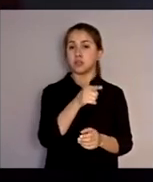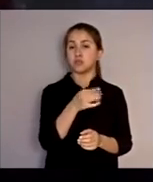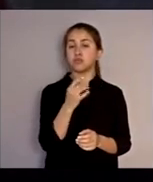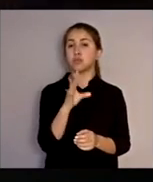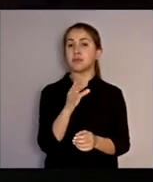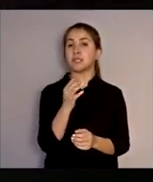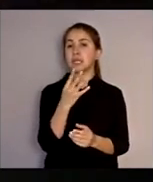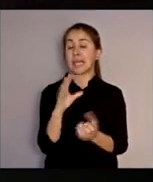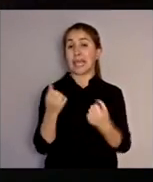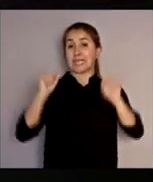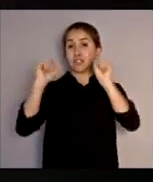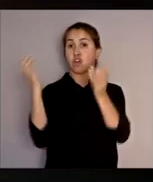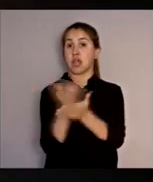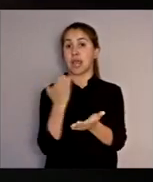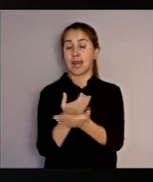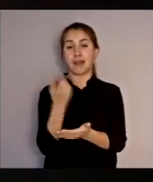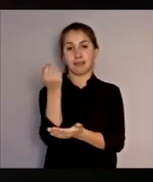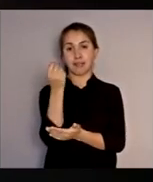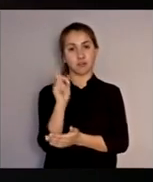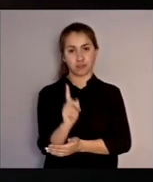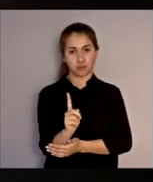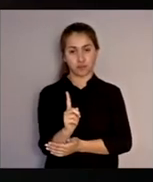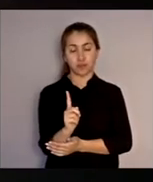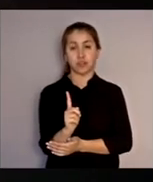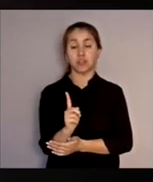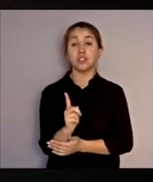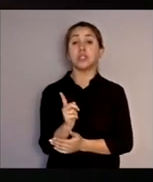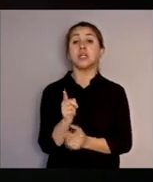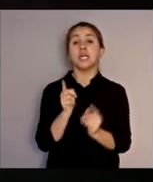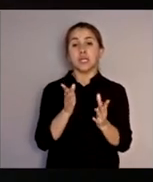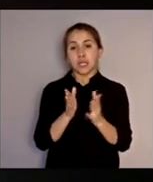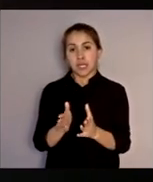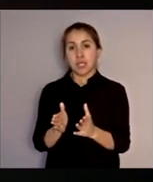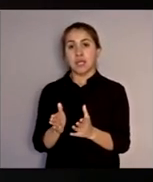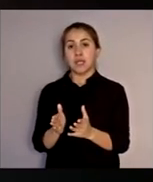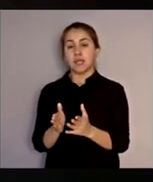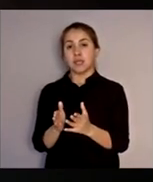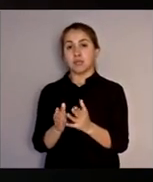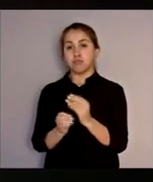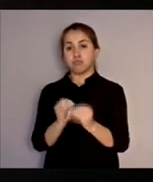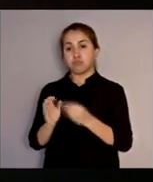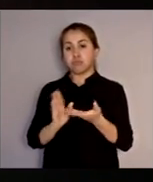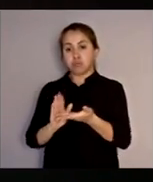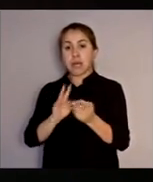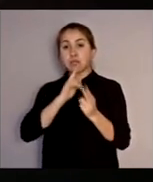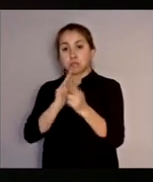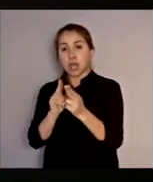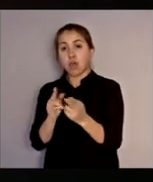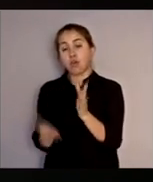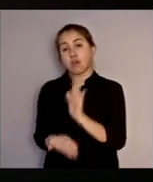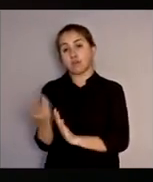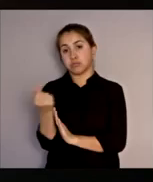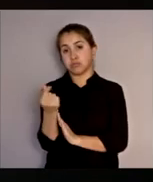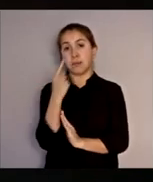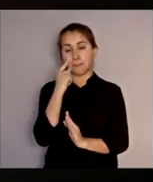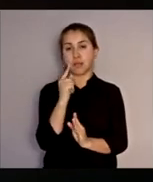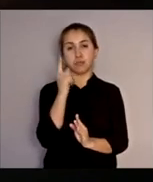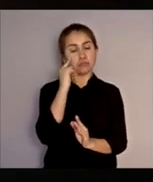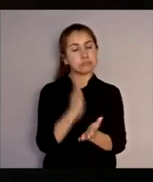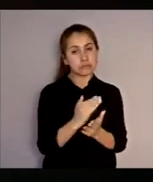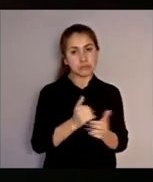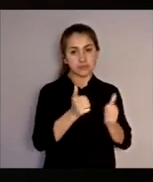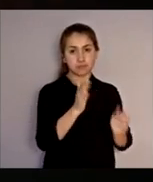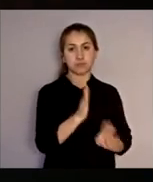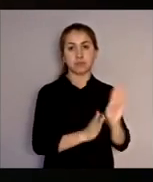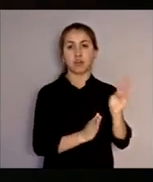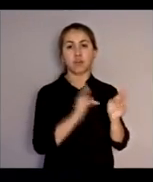ganar dinero? El éxito no está en ganar dinero, o sea, es la forma como se mide el resultado de una acción.